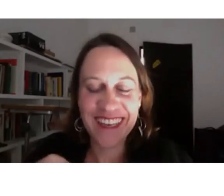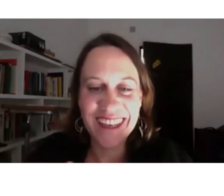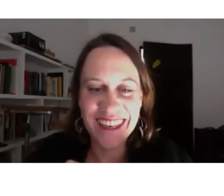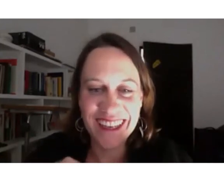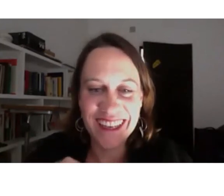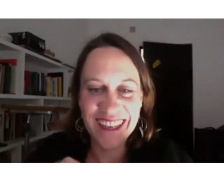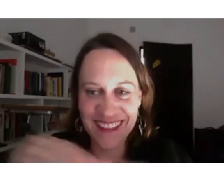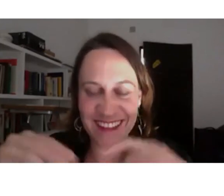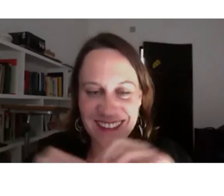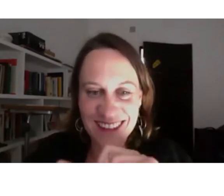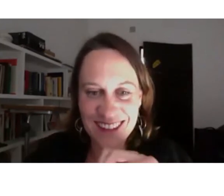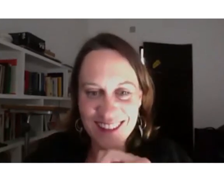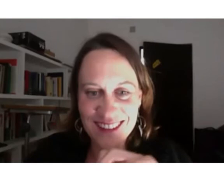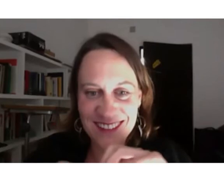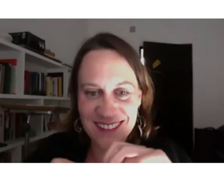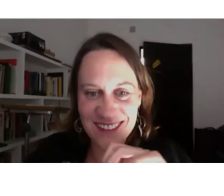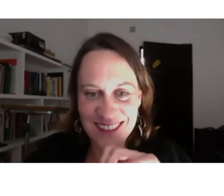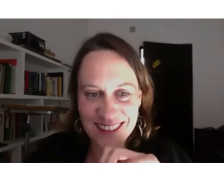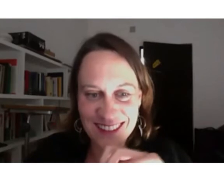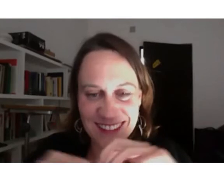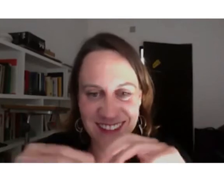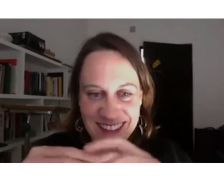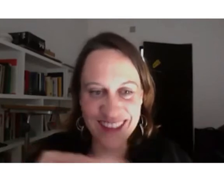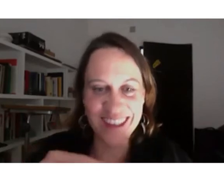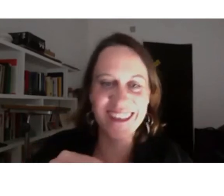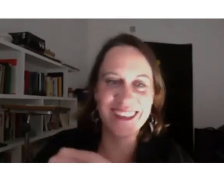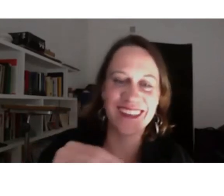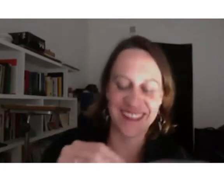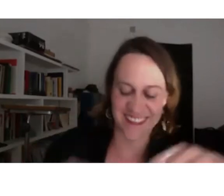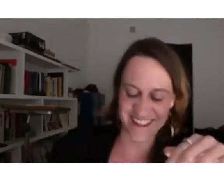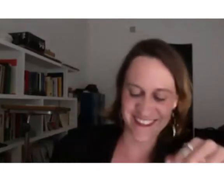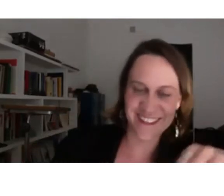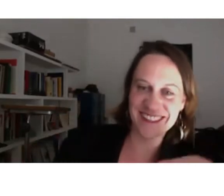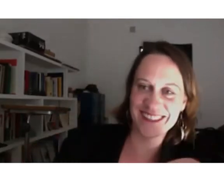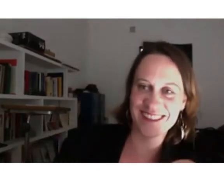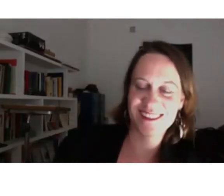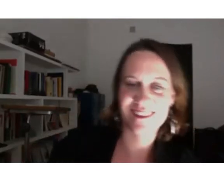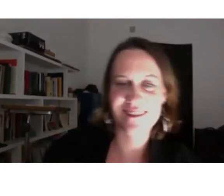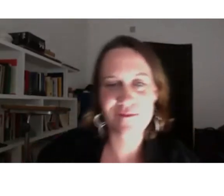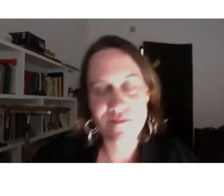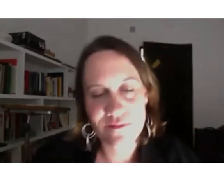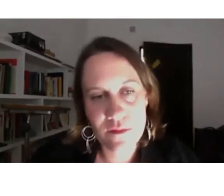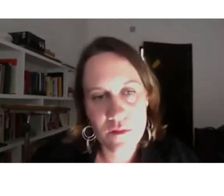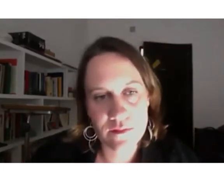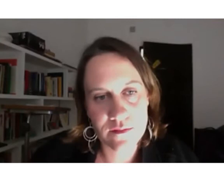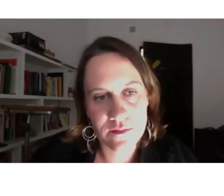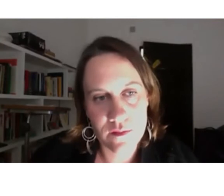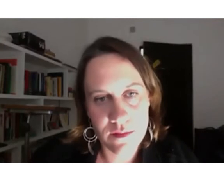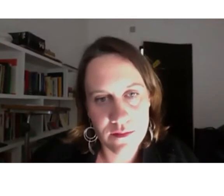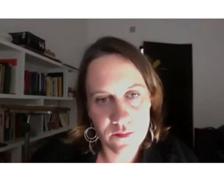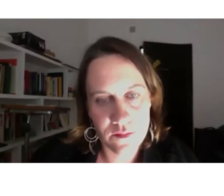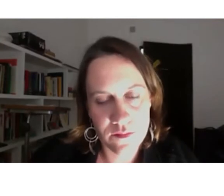Gracias, un gran abrazo desde nuestra nave espacial a las dos voces que a veces no se atrevieron a